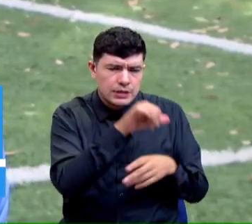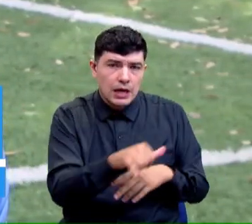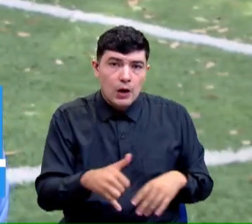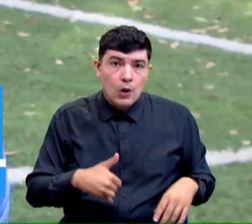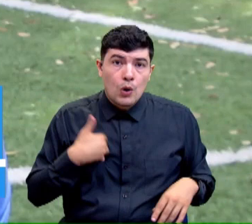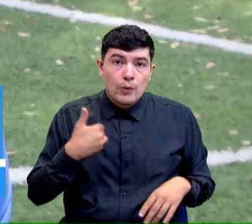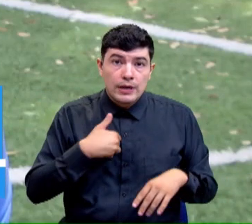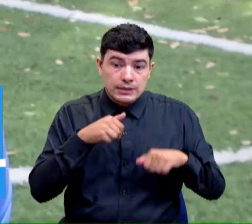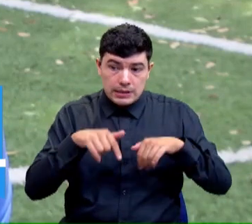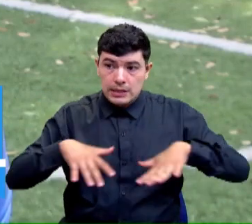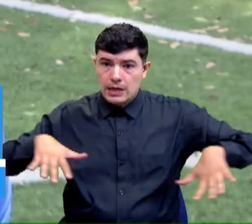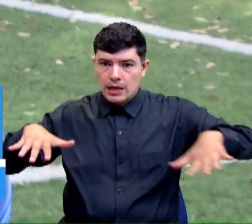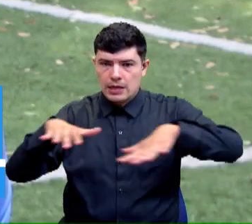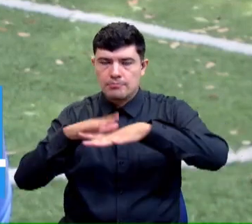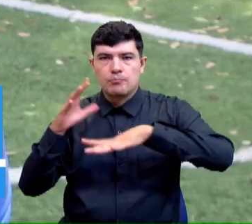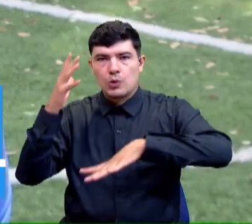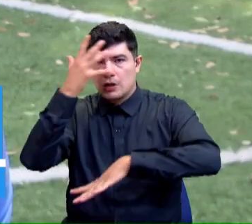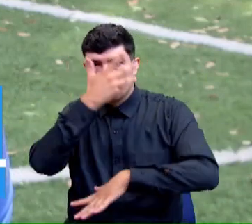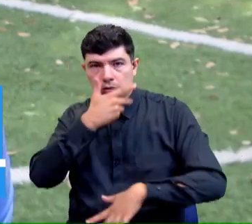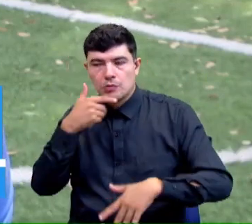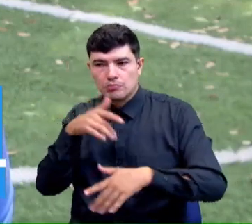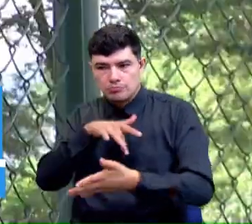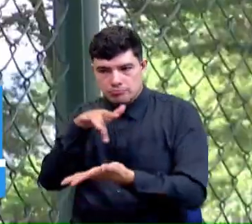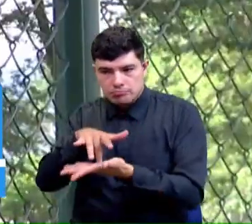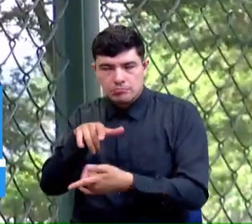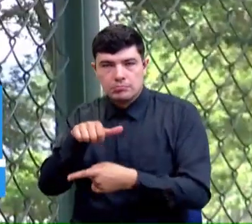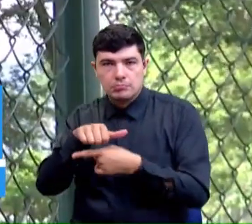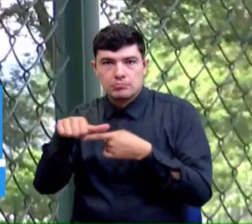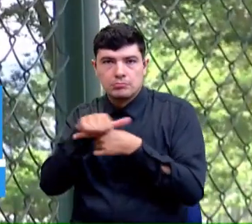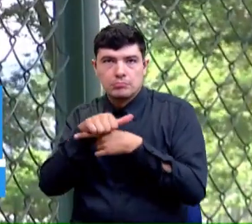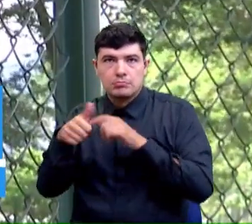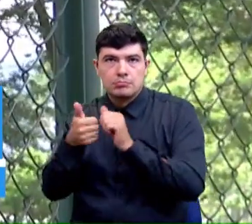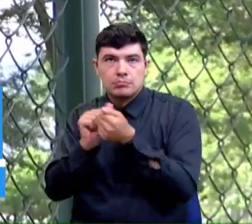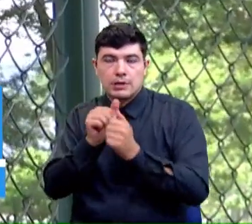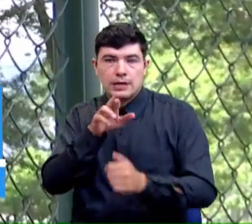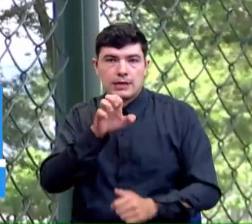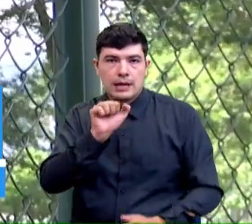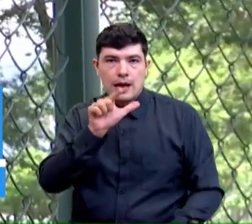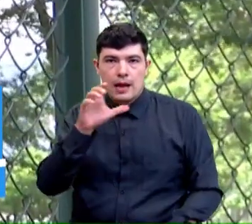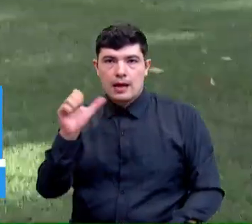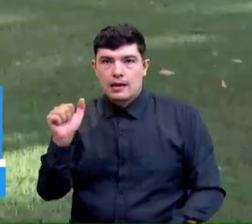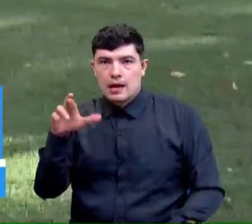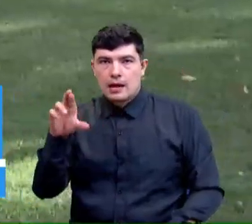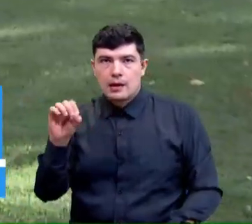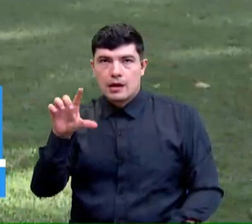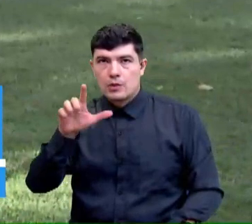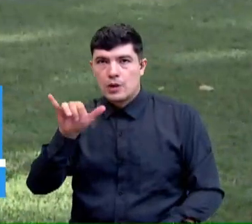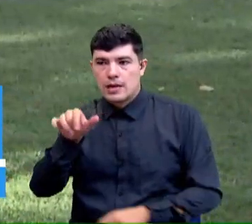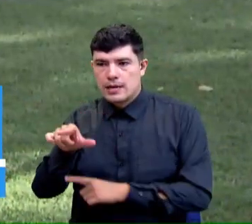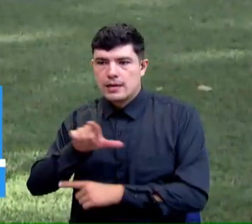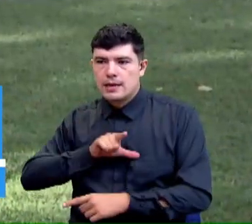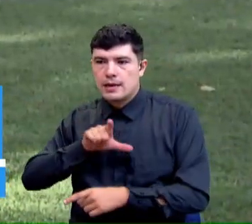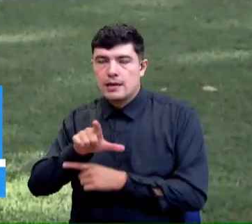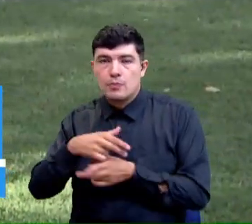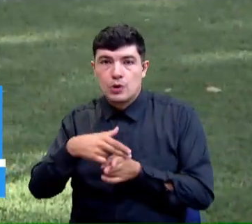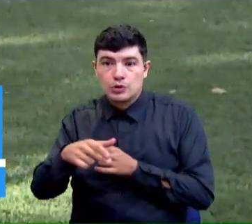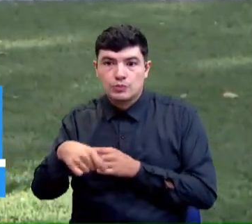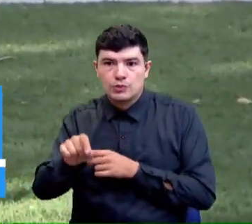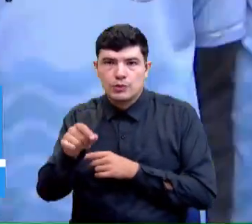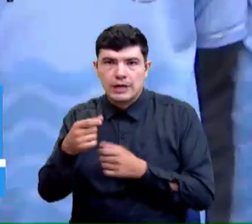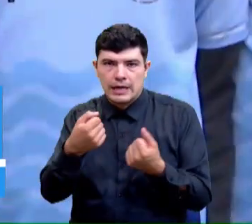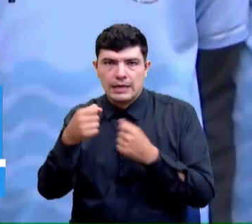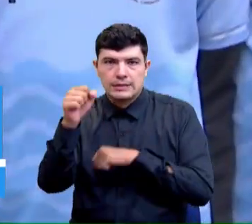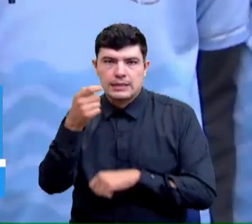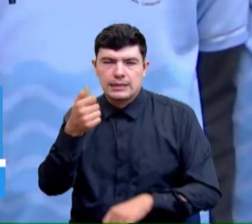escenario está muy bonito para el deporte. El Real Caracolí es uno de los equipos que lidera la competencia y está a puerta de las